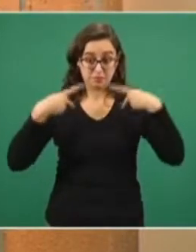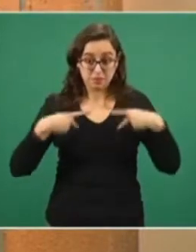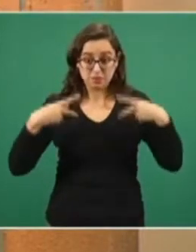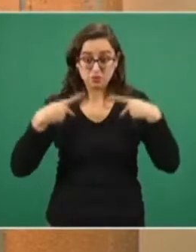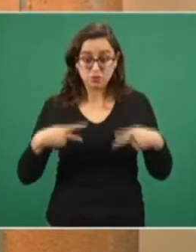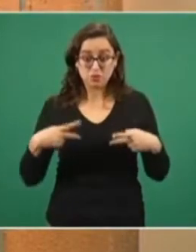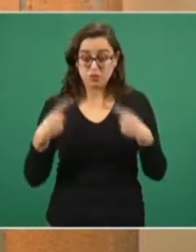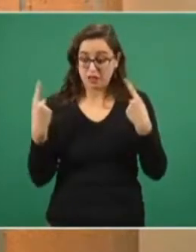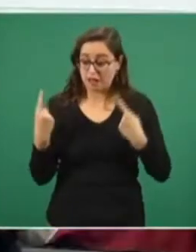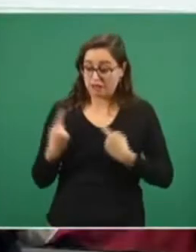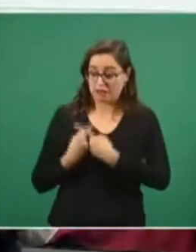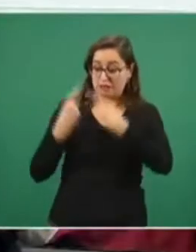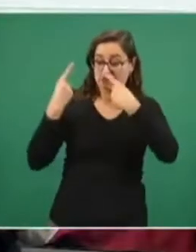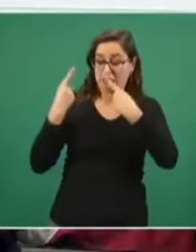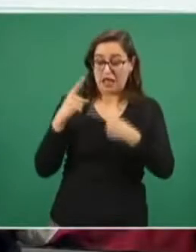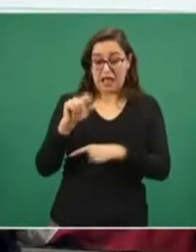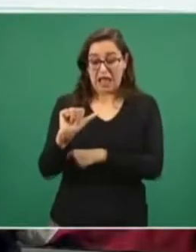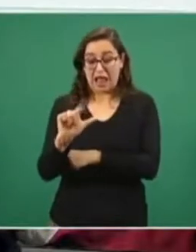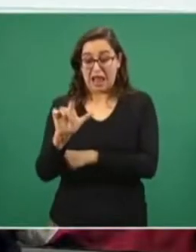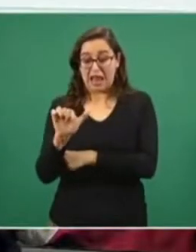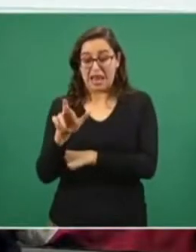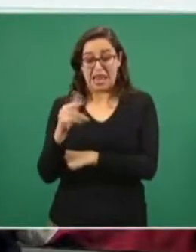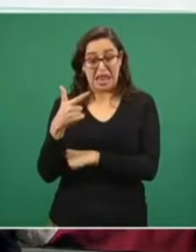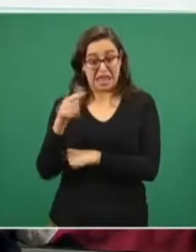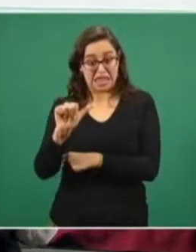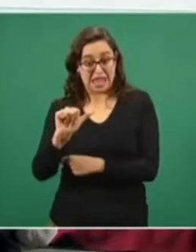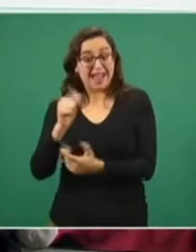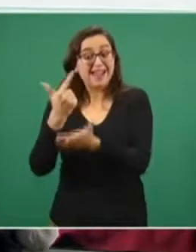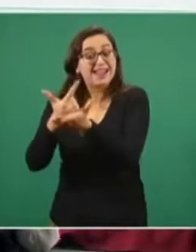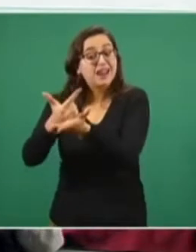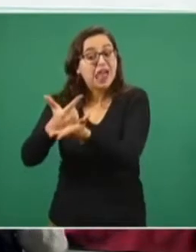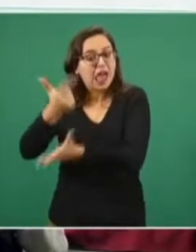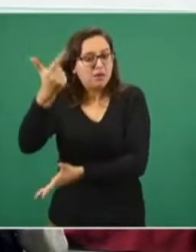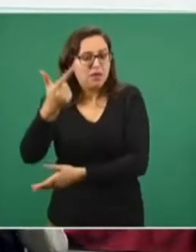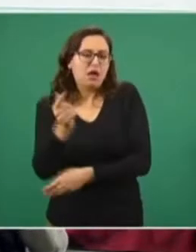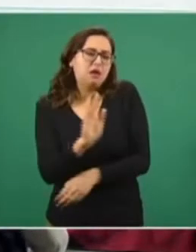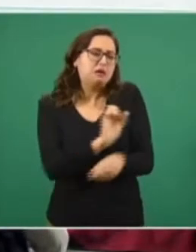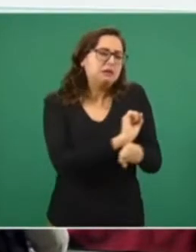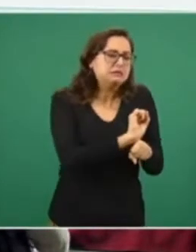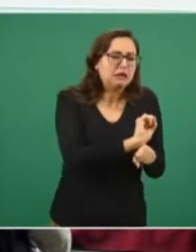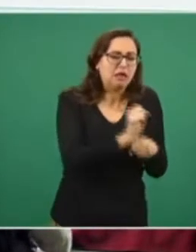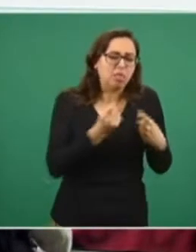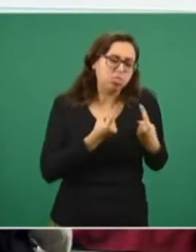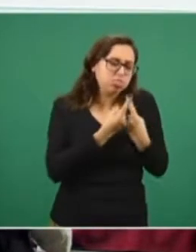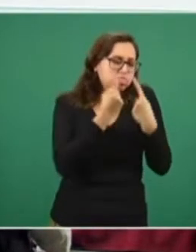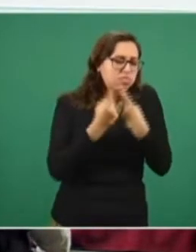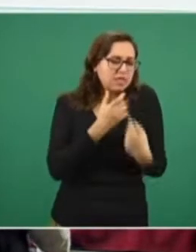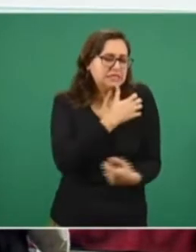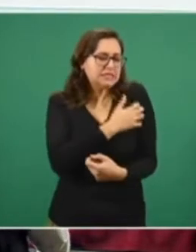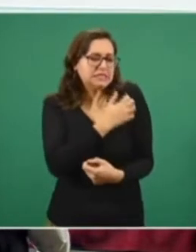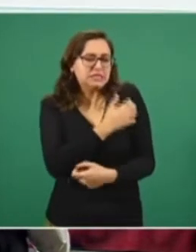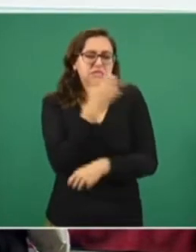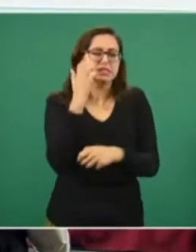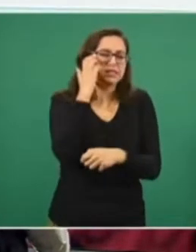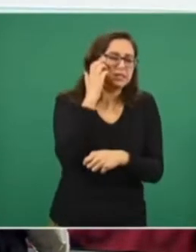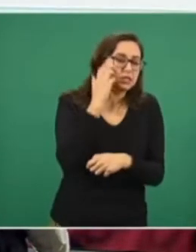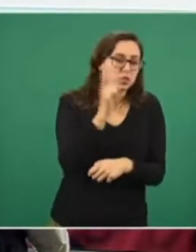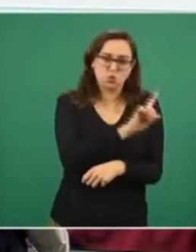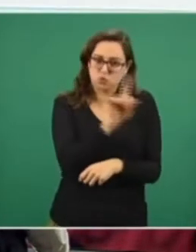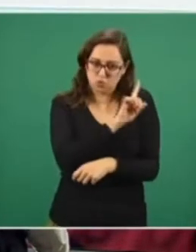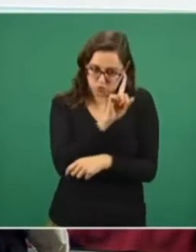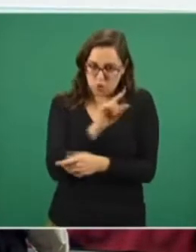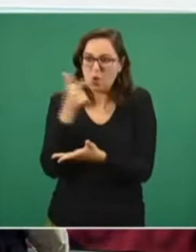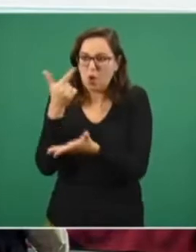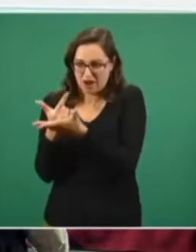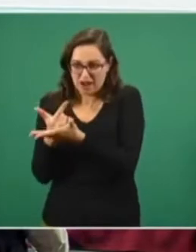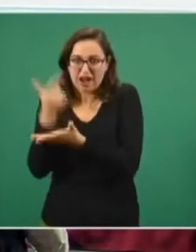graves, no cualquier reacción alérgica, sino las personas que tienen reacciones alérgicas graves, lo